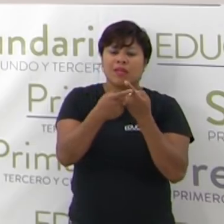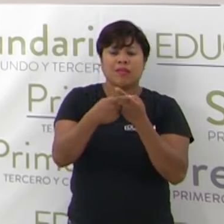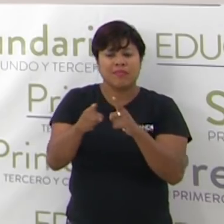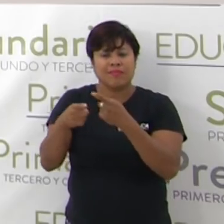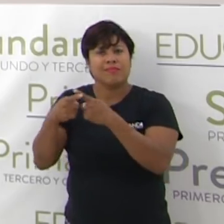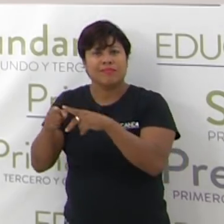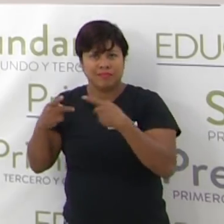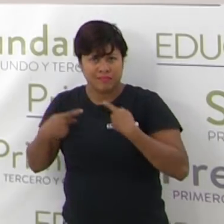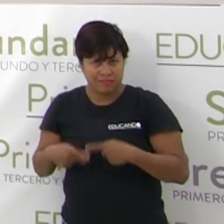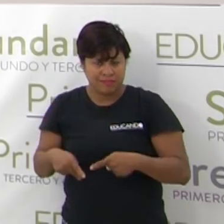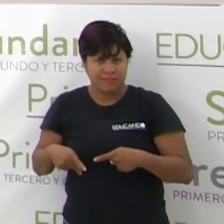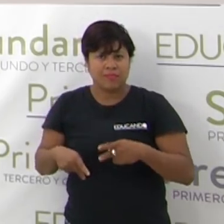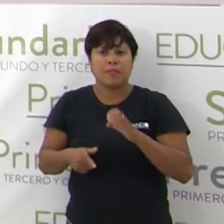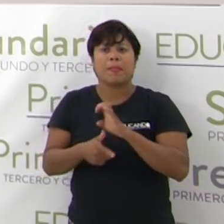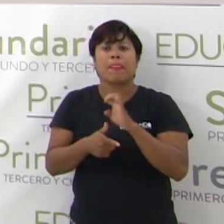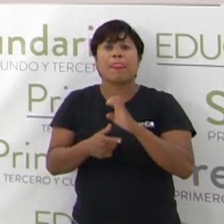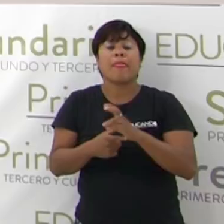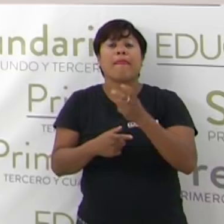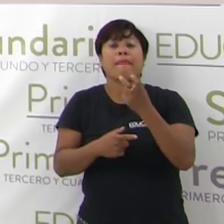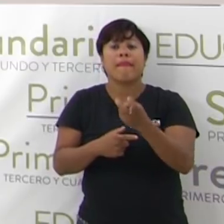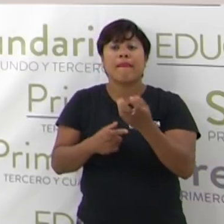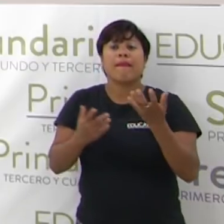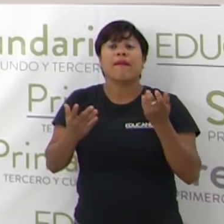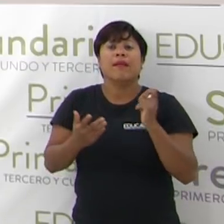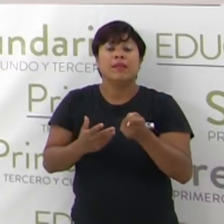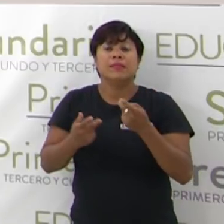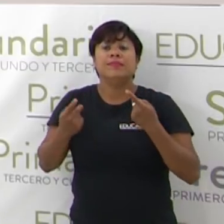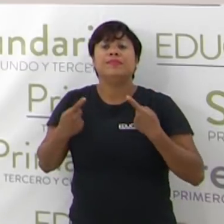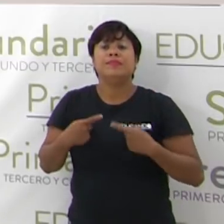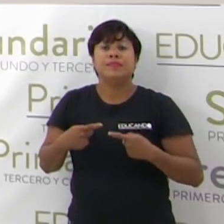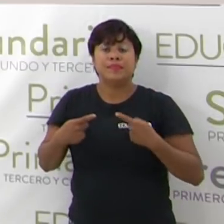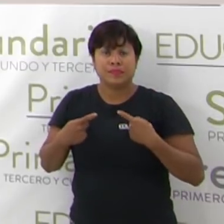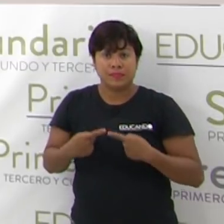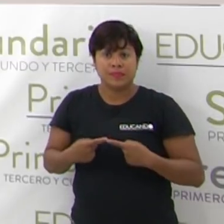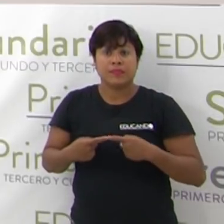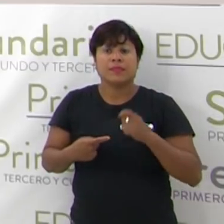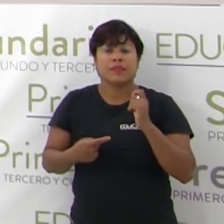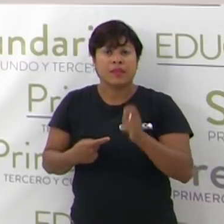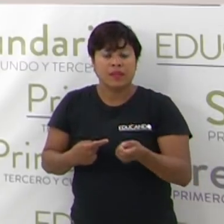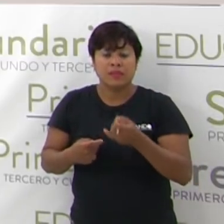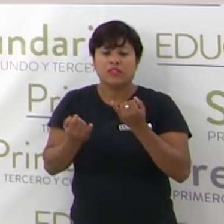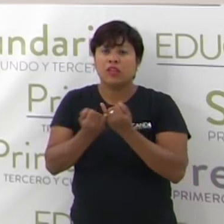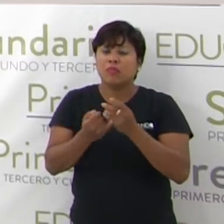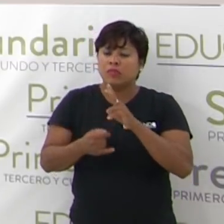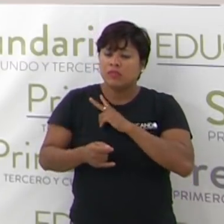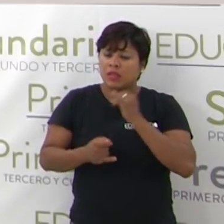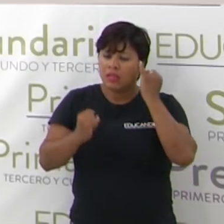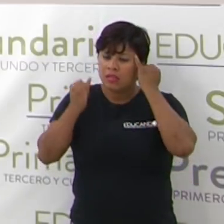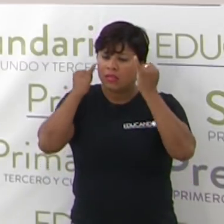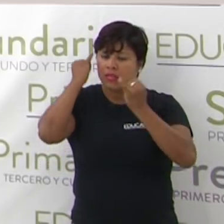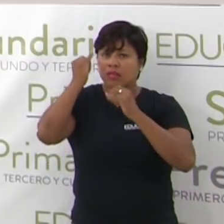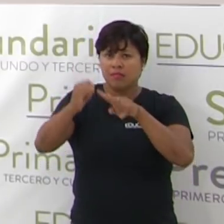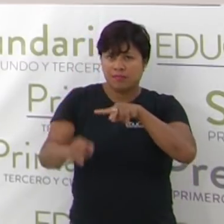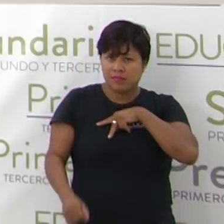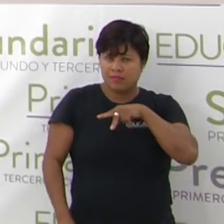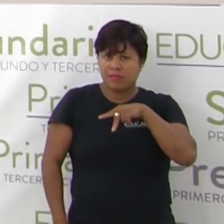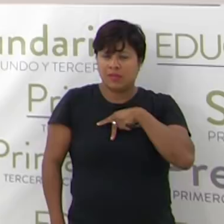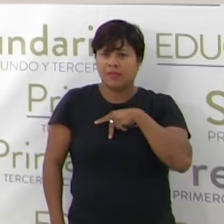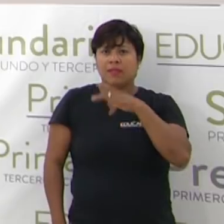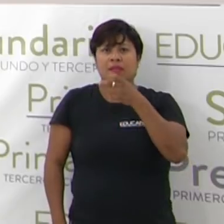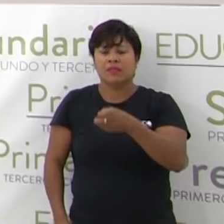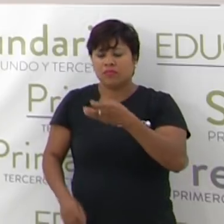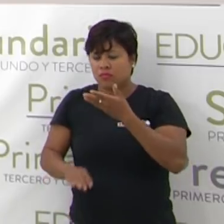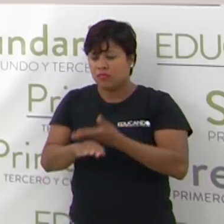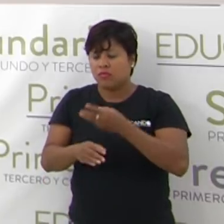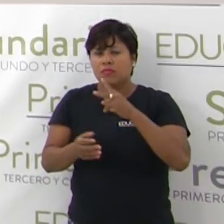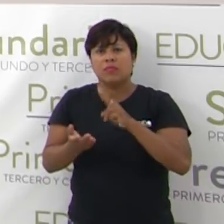persona. Entonces, eso hace que la narración sea una creación propia y que sea muy